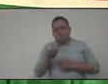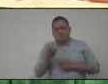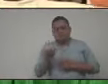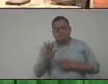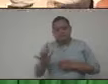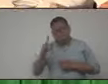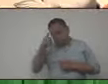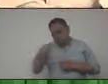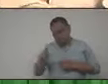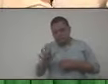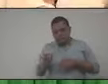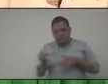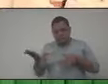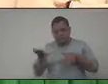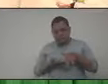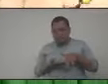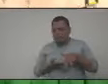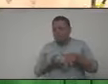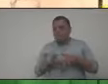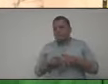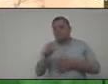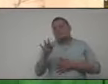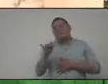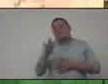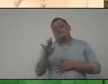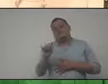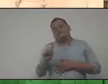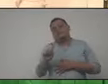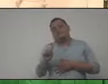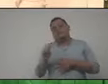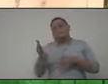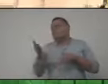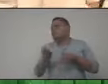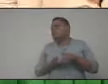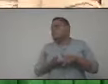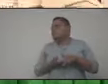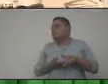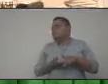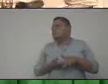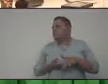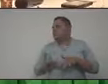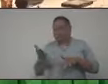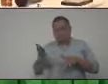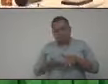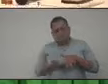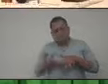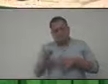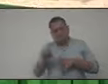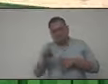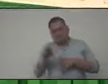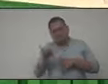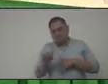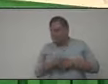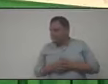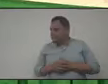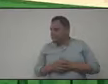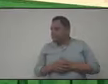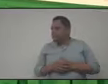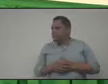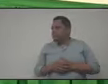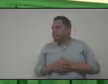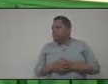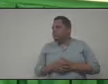con malformación congénita de la tibia derecha. Sonia Torres, me olvidaba. Sí. Sonia, ¿qué tal? Entonces, acércate. Bueno,